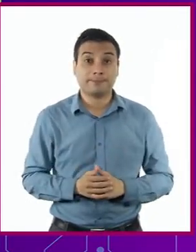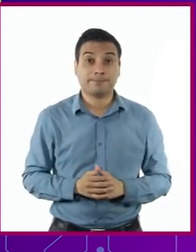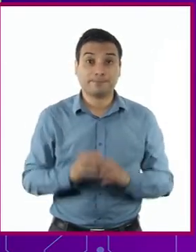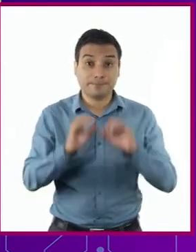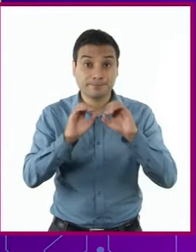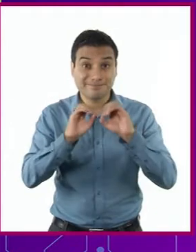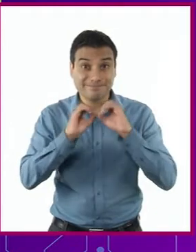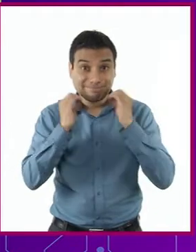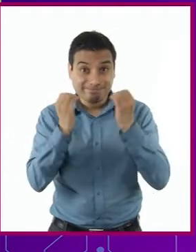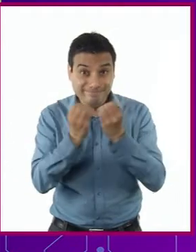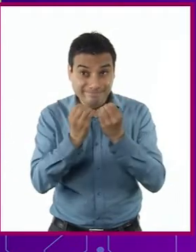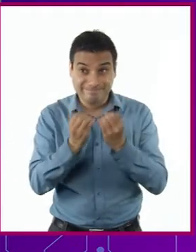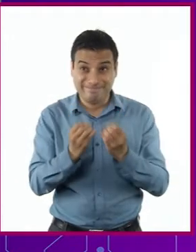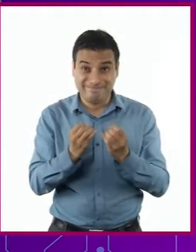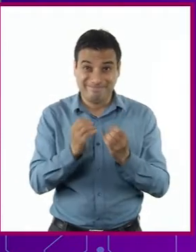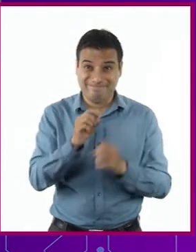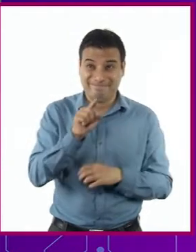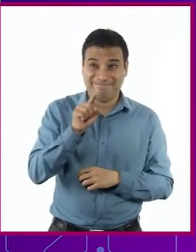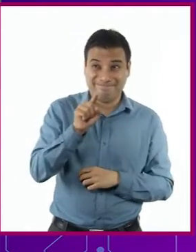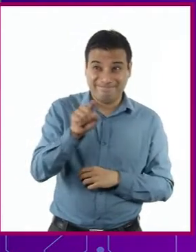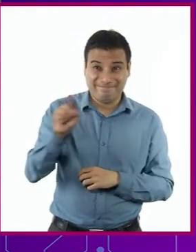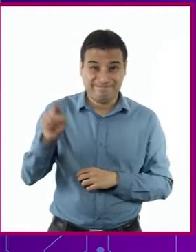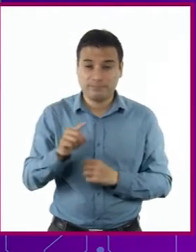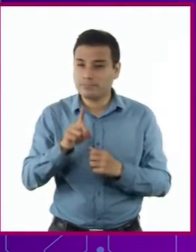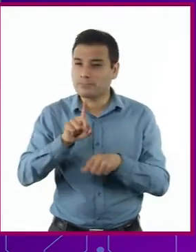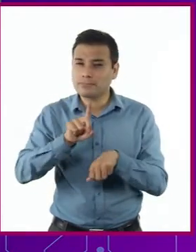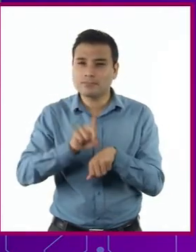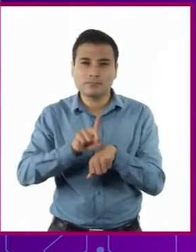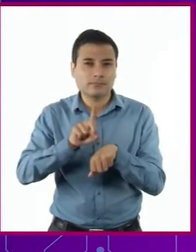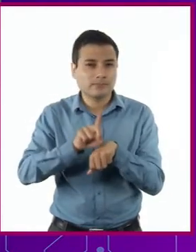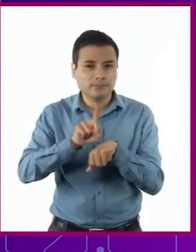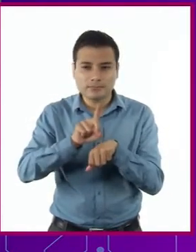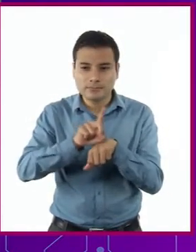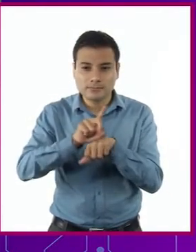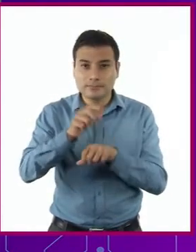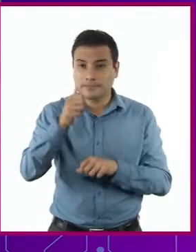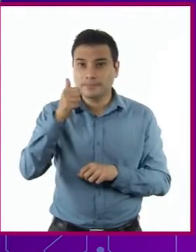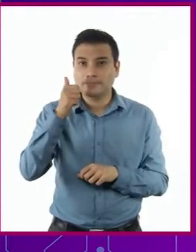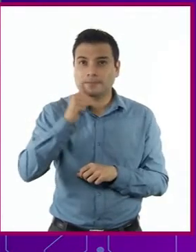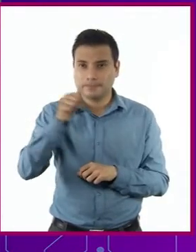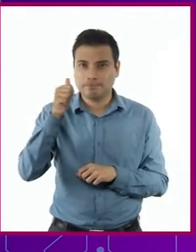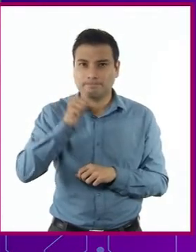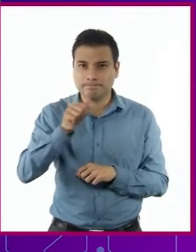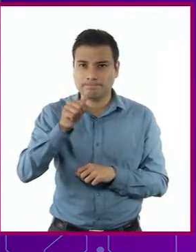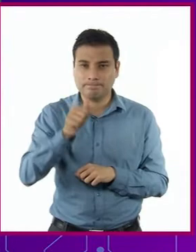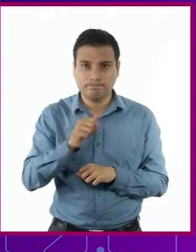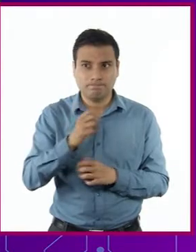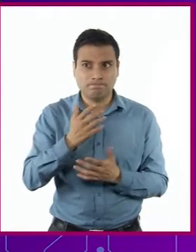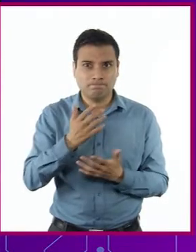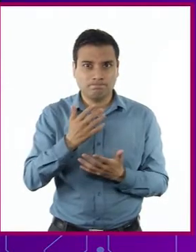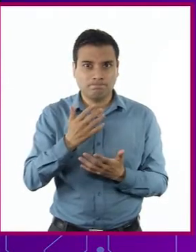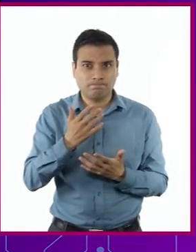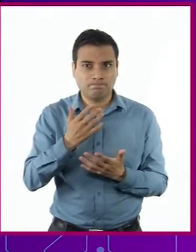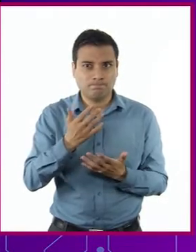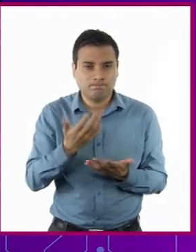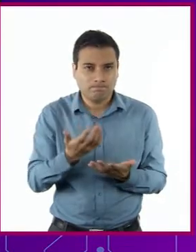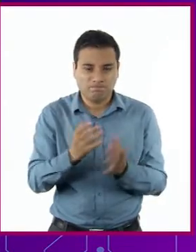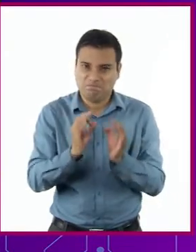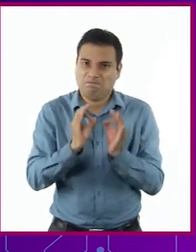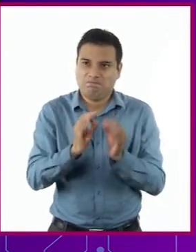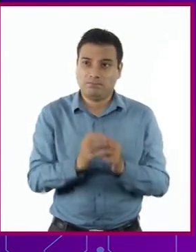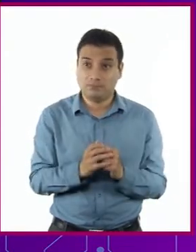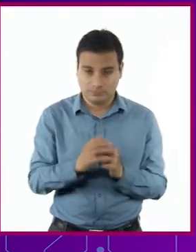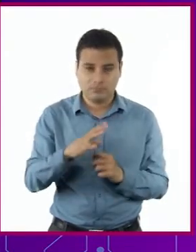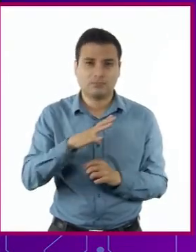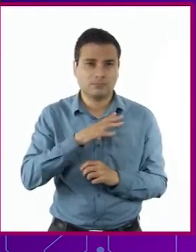en su mayoría, en el día a día, la incorporación de las mujeres era